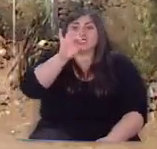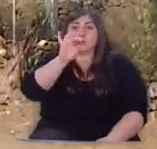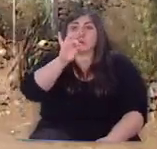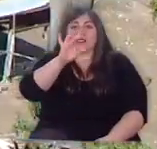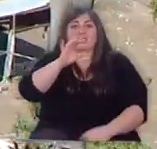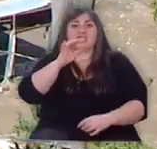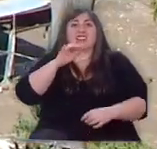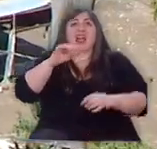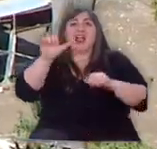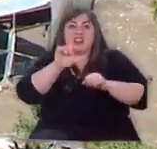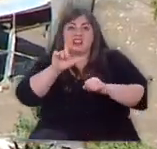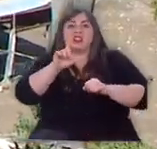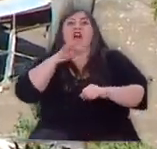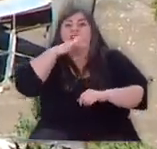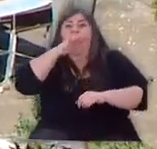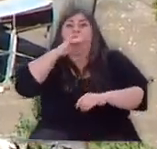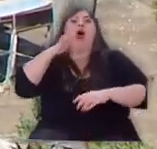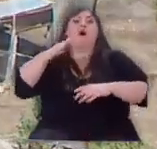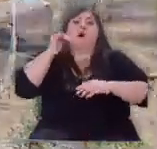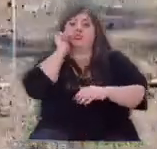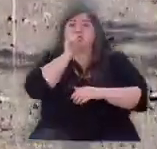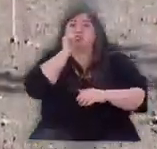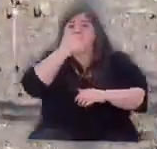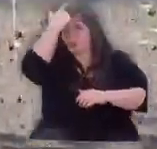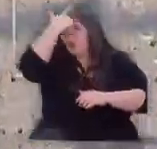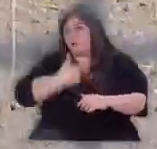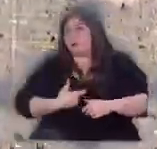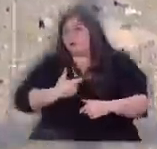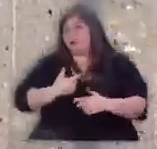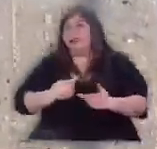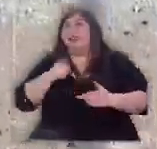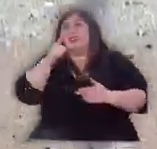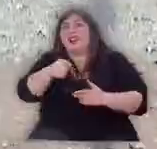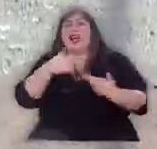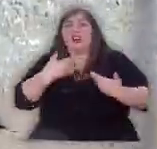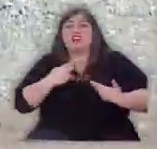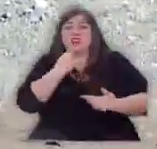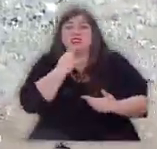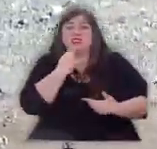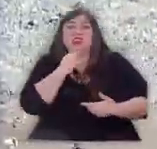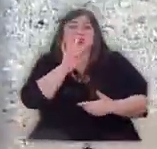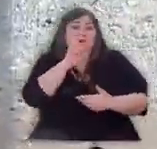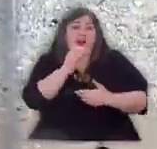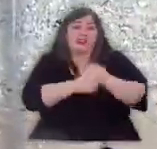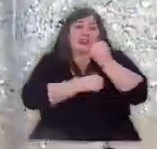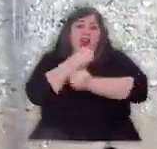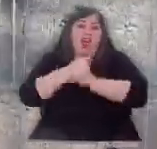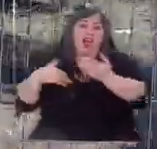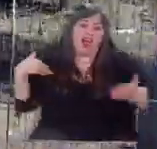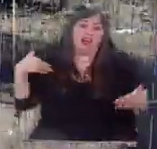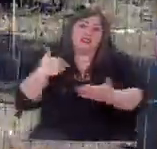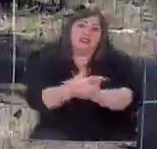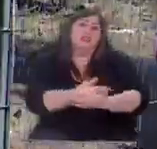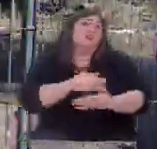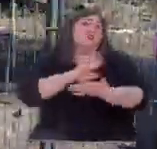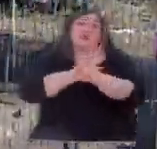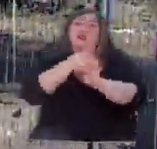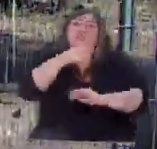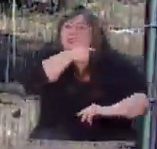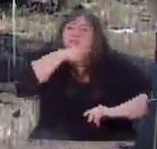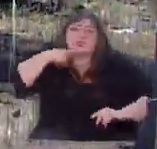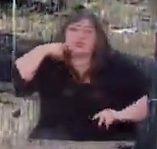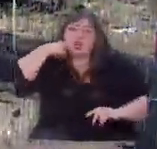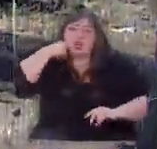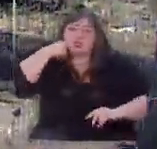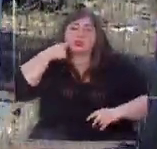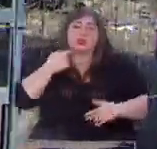agua diarios por cada habitante. Es la realidad de Zoila, quien vive hace 40 años en este sector rural y ha visto cómo todo se ha ido secando.